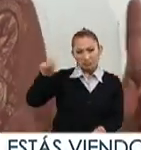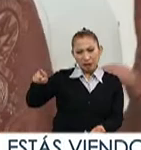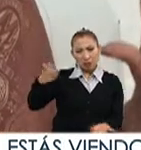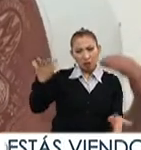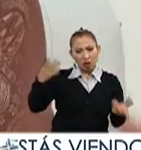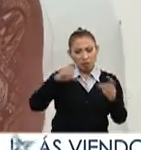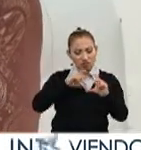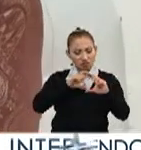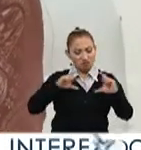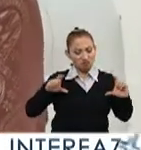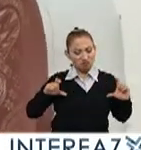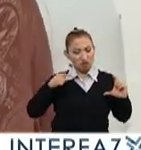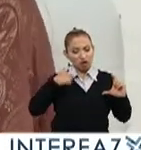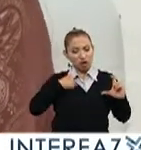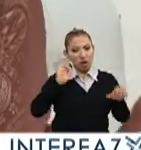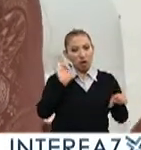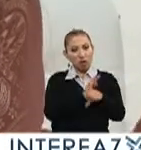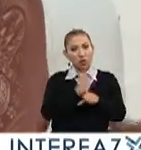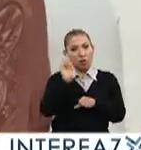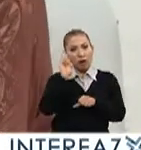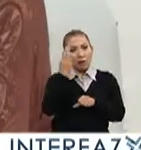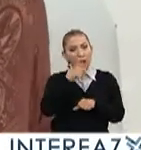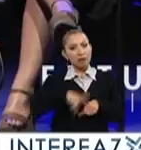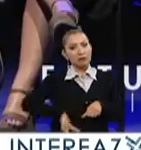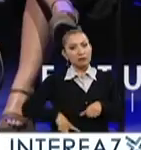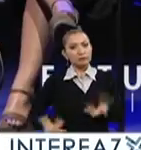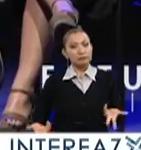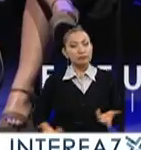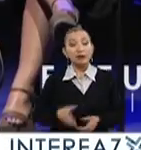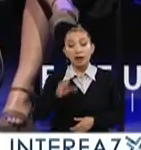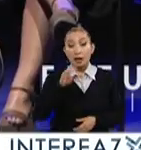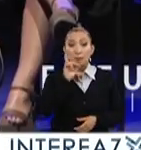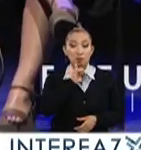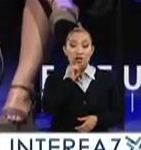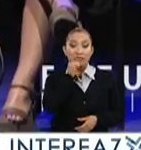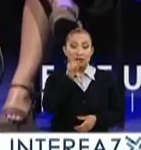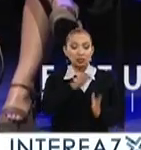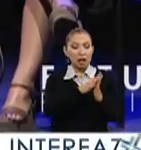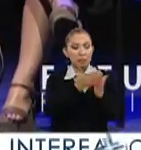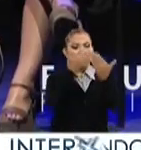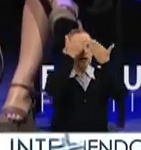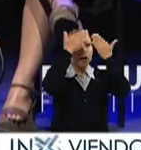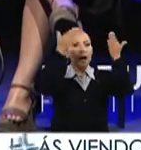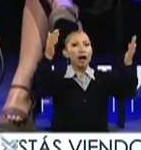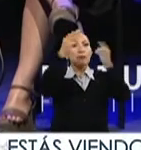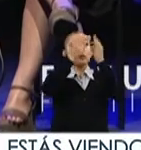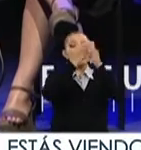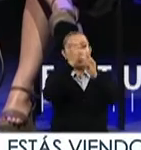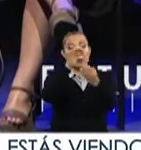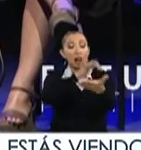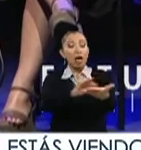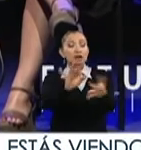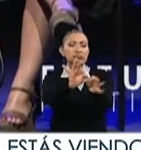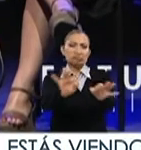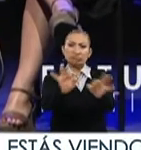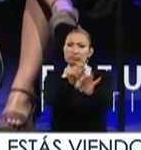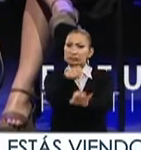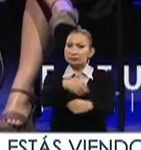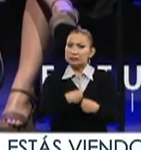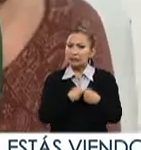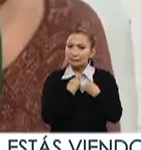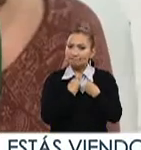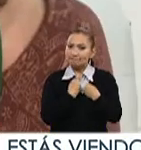un cartelito que dice yo defiendo a la universidad pública. Osorio dice que los libros te abren el mundo, por eso leer es fundamental en la